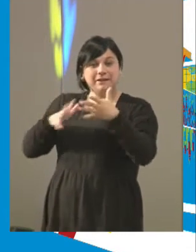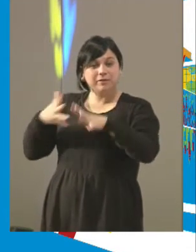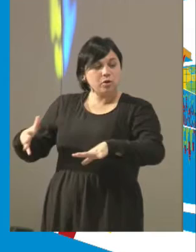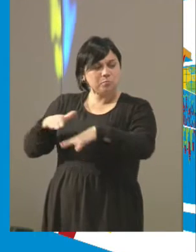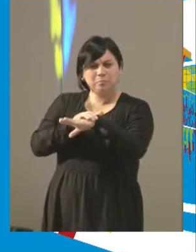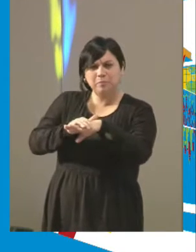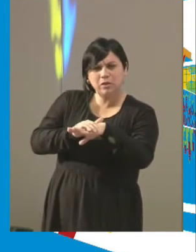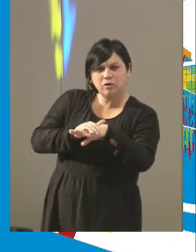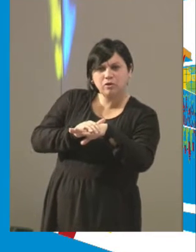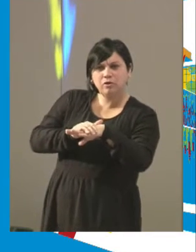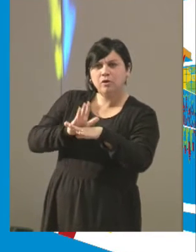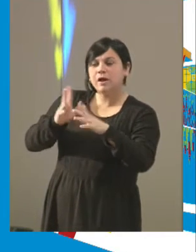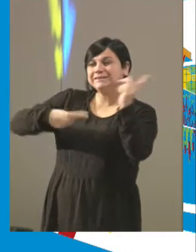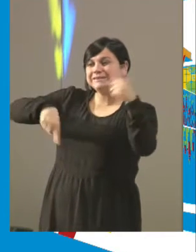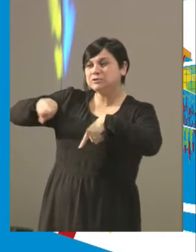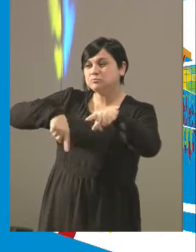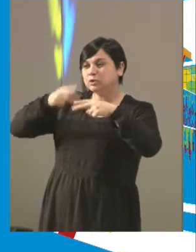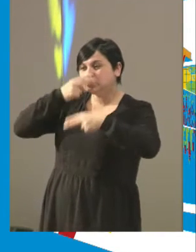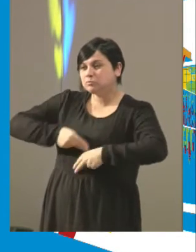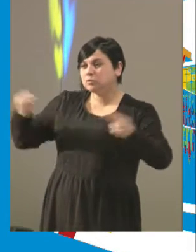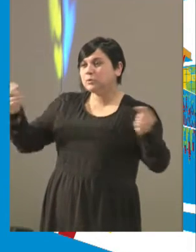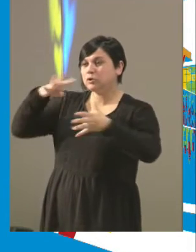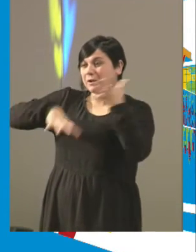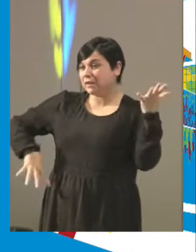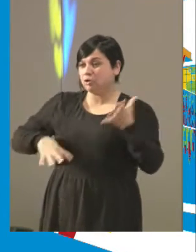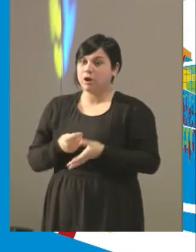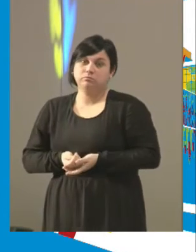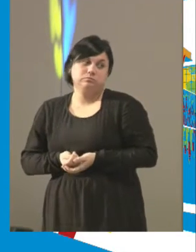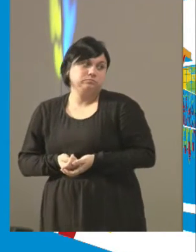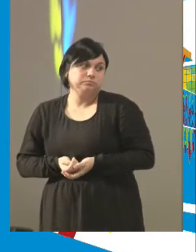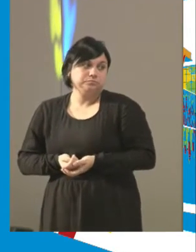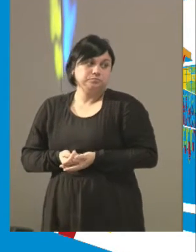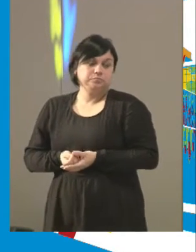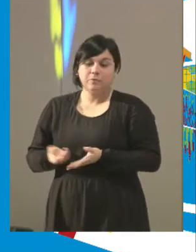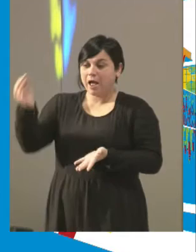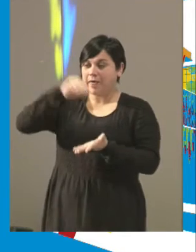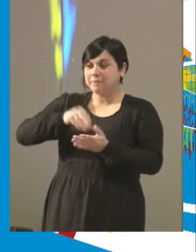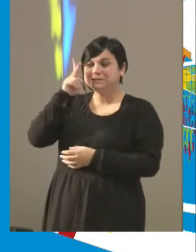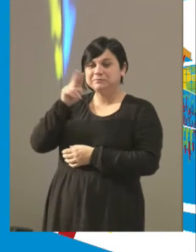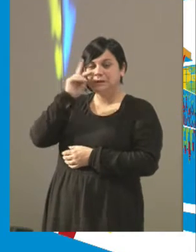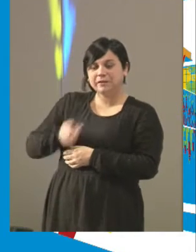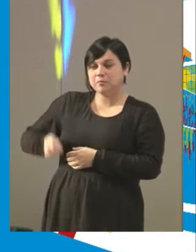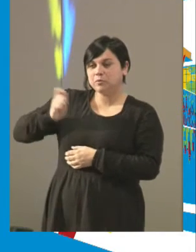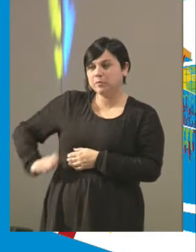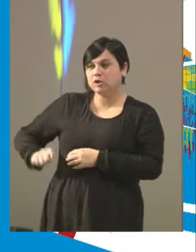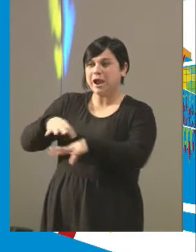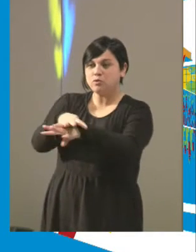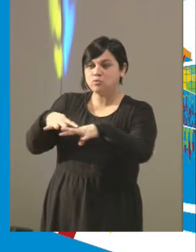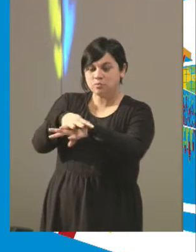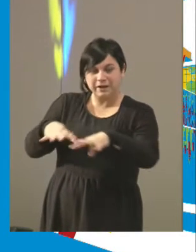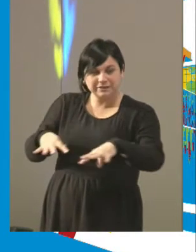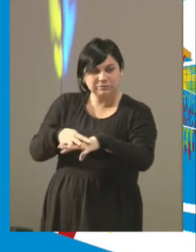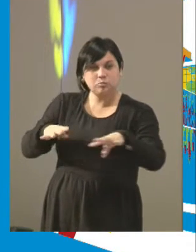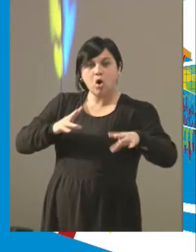alternativos a la flota de transporte público para el área metropolitana de Barcelona. Cuenta además con experiencia profesional en ámbitos como el urbanismo, la